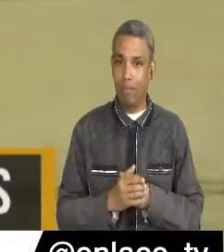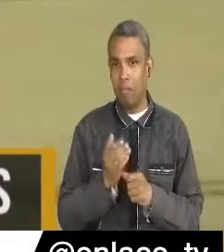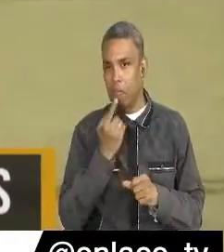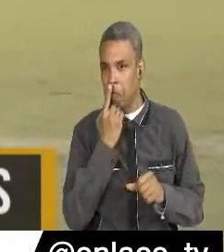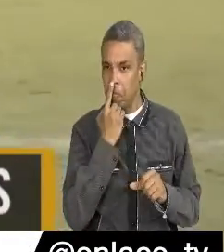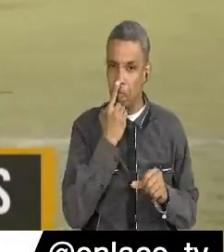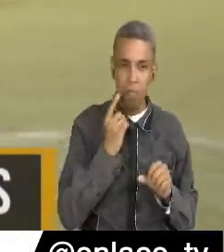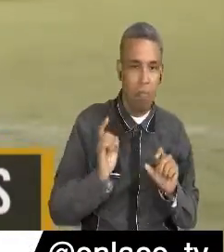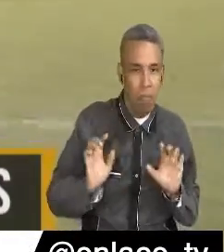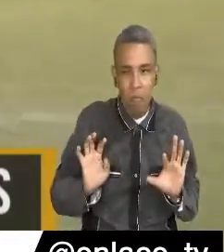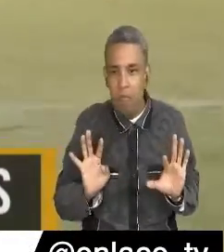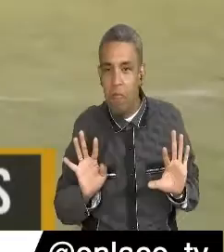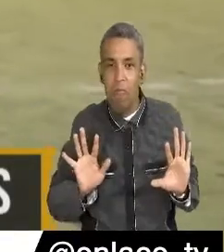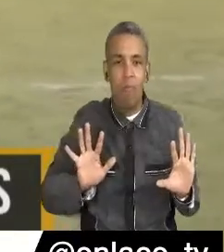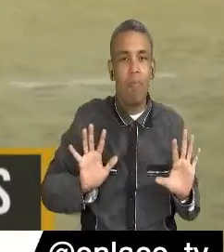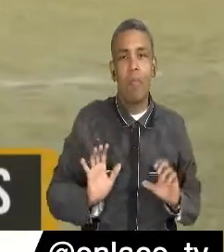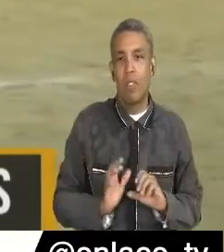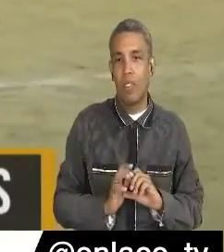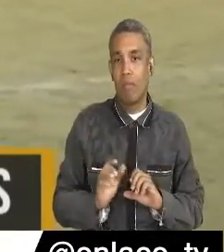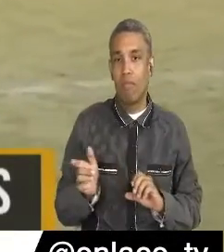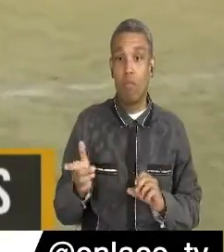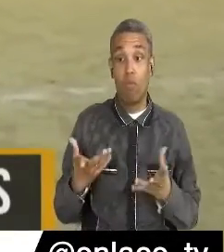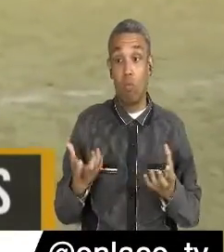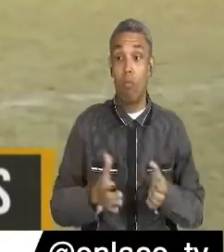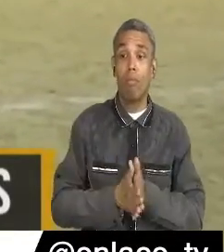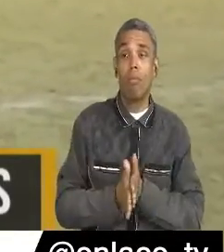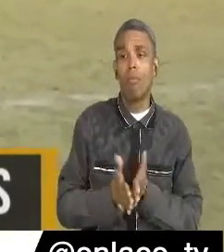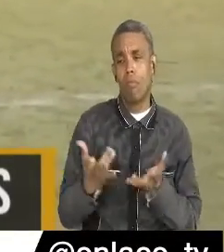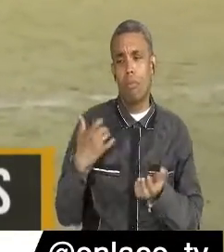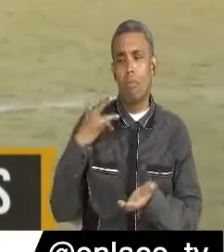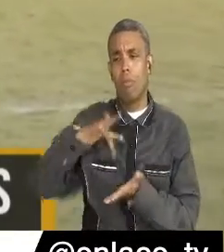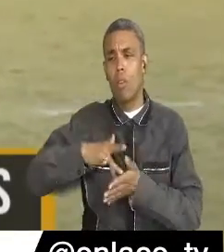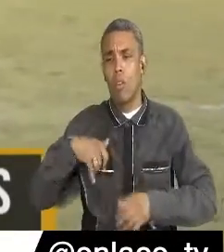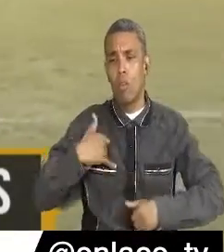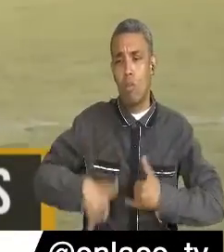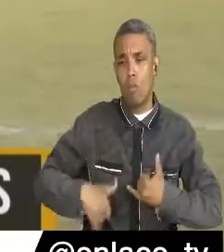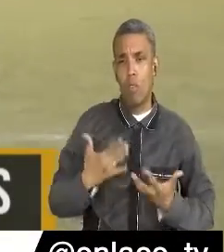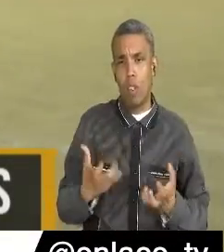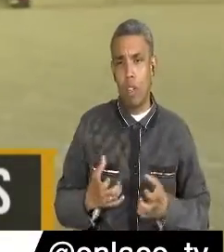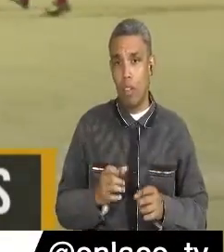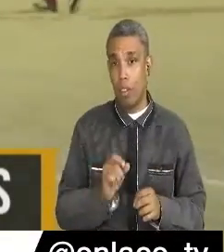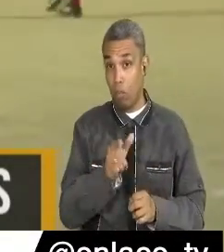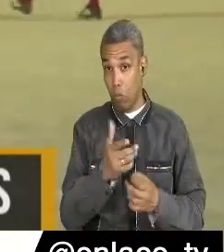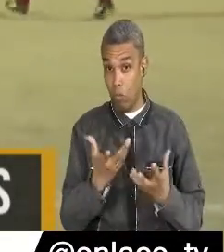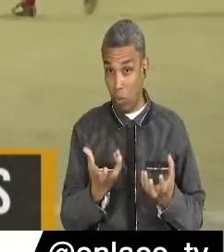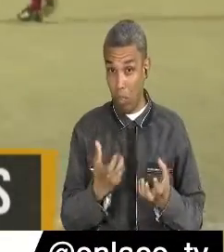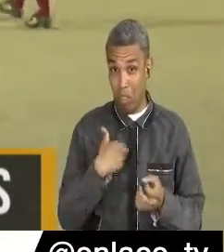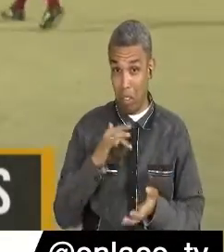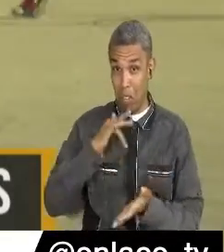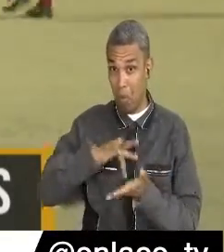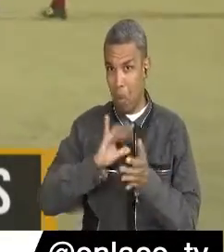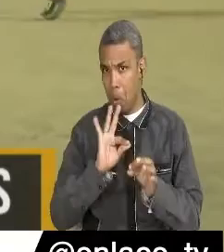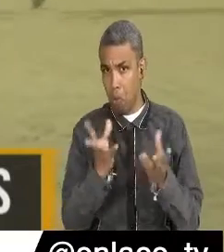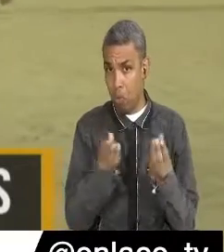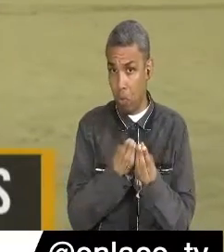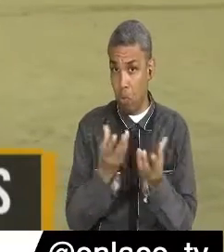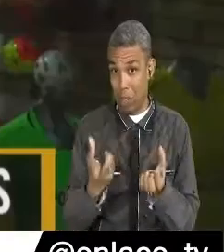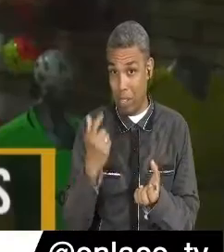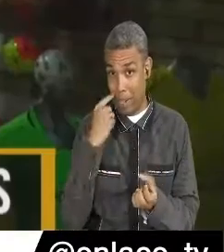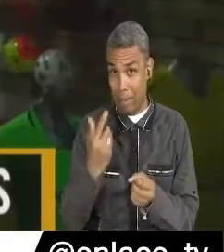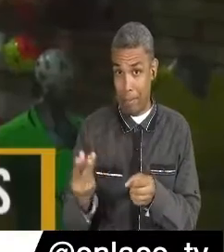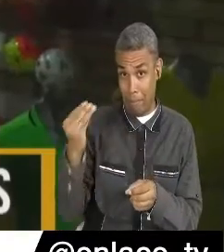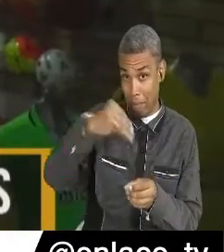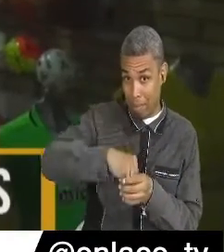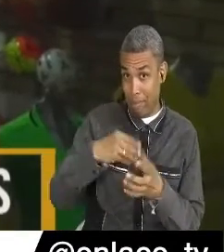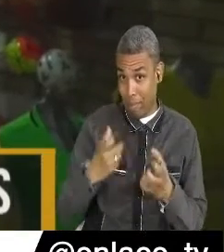torneo, inclusive están interesados en participar. Los equipos que todavía quieren participar en este torneo pueden acercarse aquí al referee y retiran